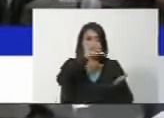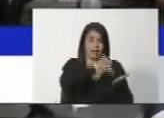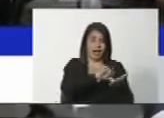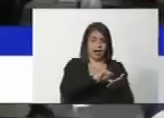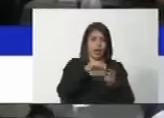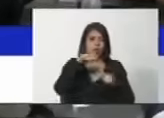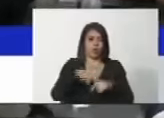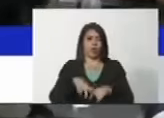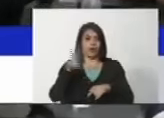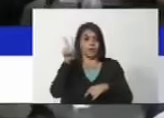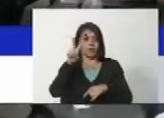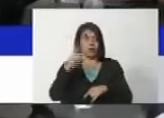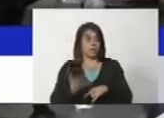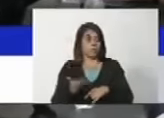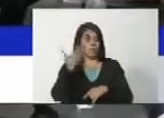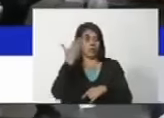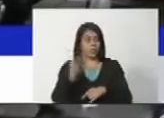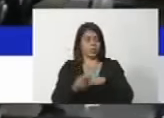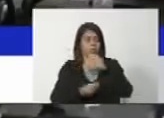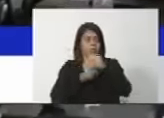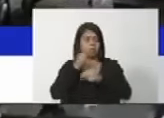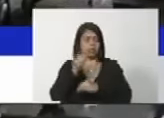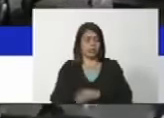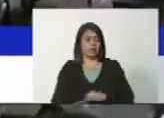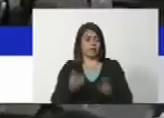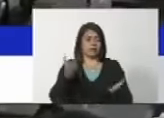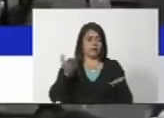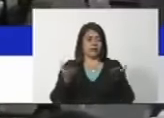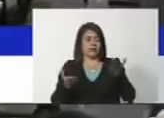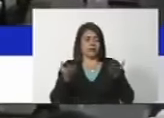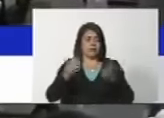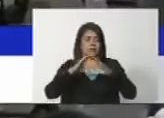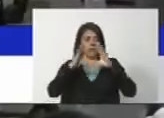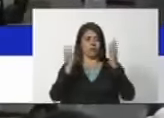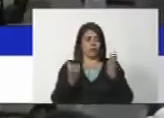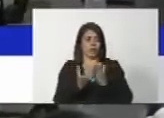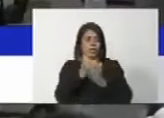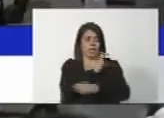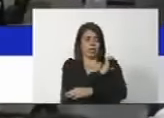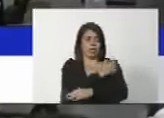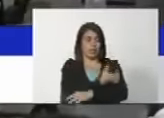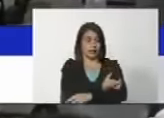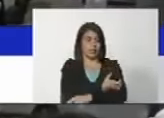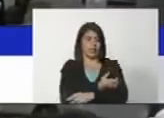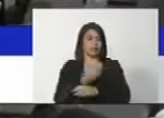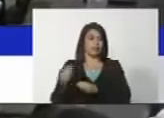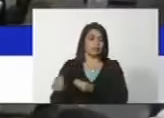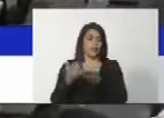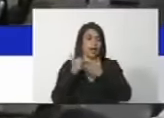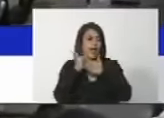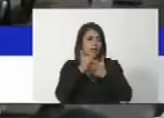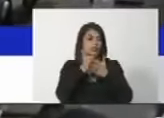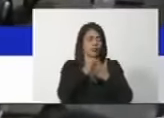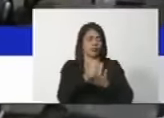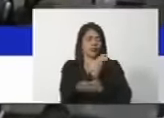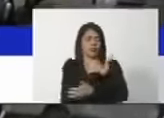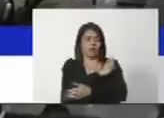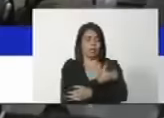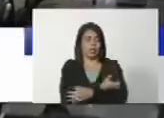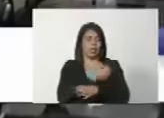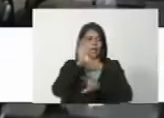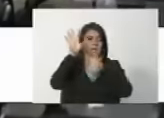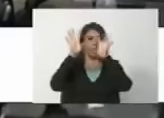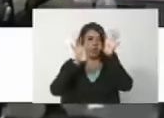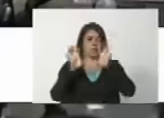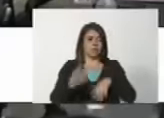Venezuela hoy está jugando un papel importante en la estabilidad mundial energética con el suministro que le hace a